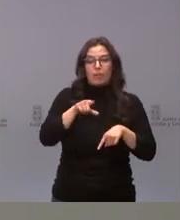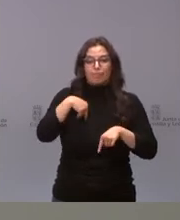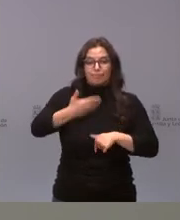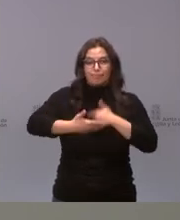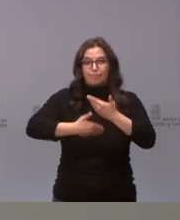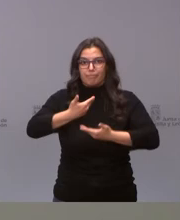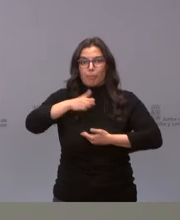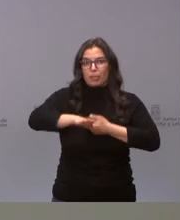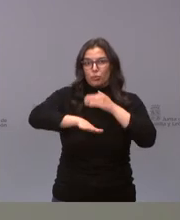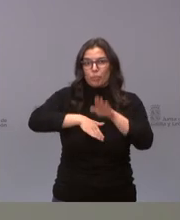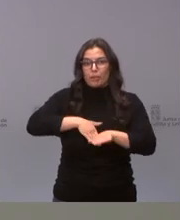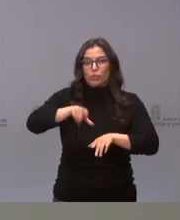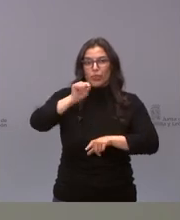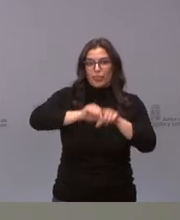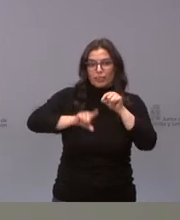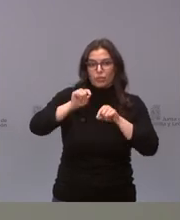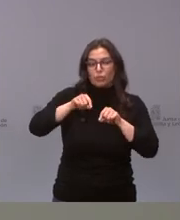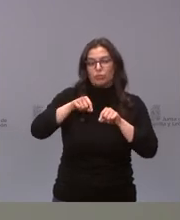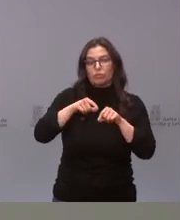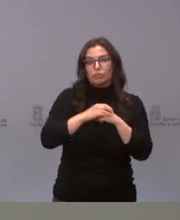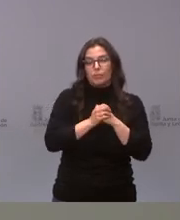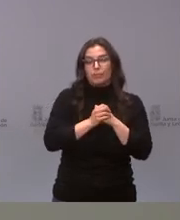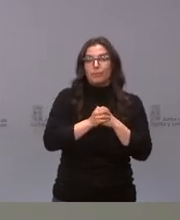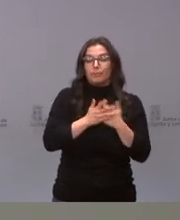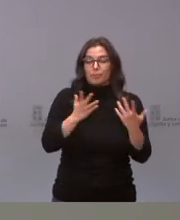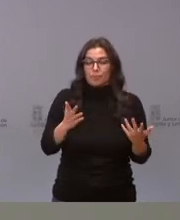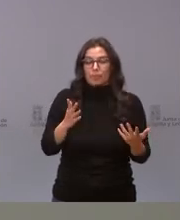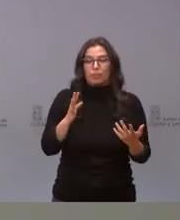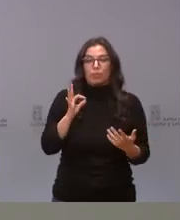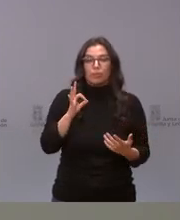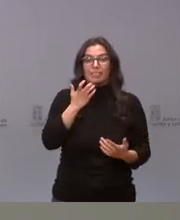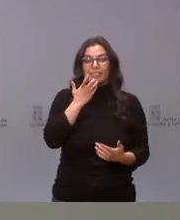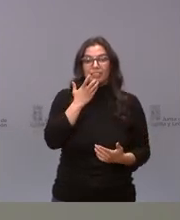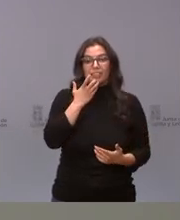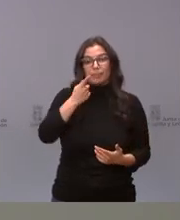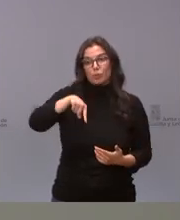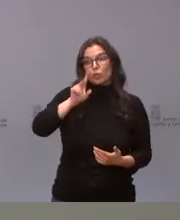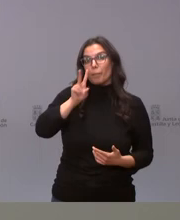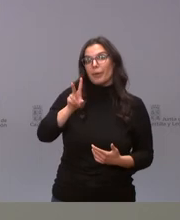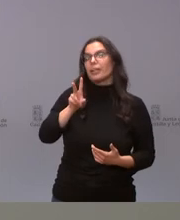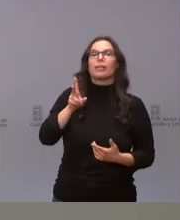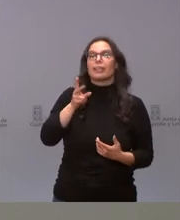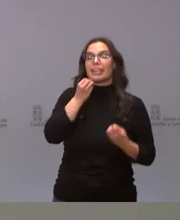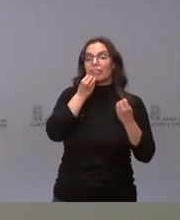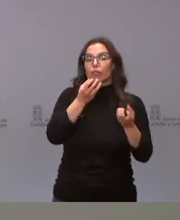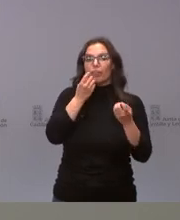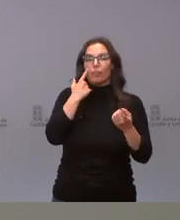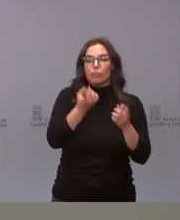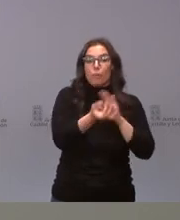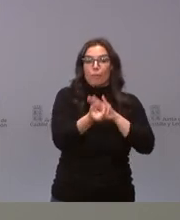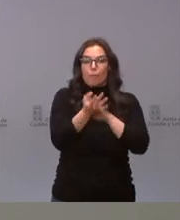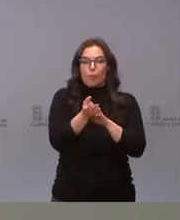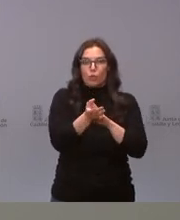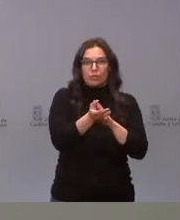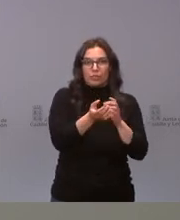lo decidamos este jueves. Sí que es, si ustedes ven la información de los brotes, hemos ido viendo